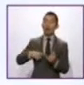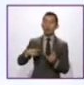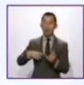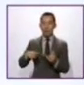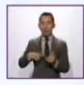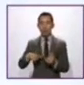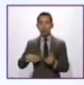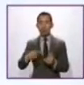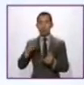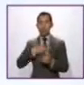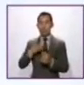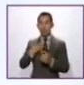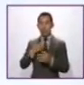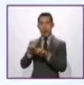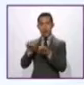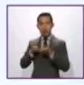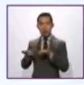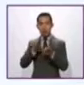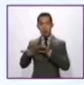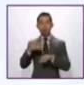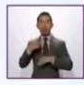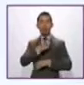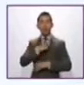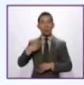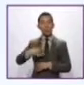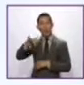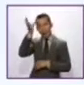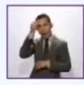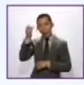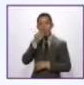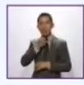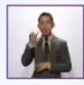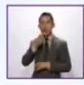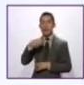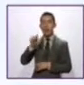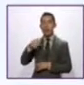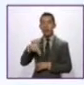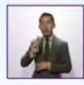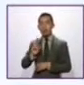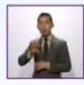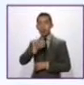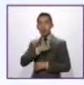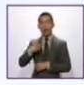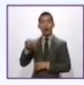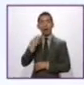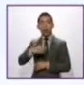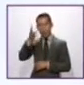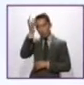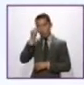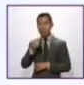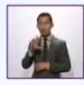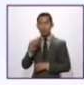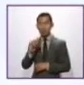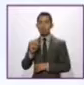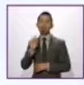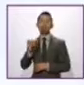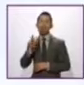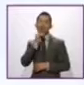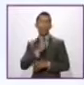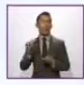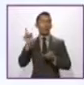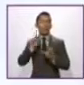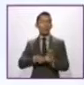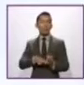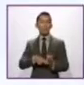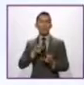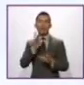todo mi gabinete tendrá que aprender la lengua ñañú forzosamente, si no, no podrán ellos estar incluidos y no podemos